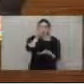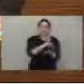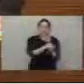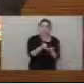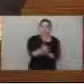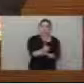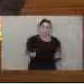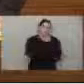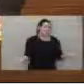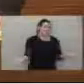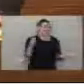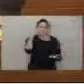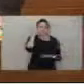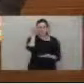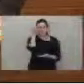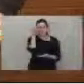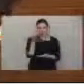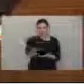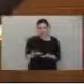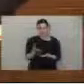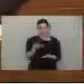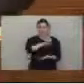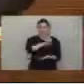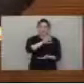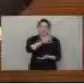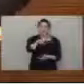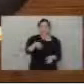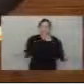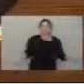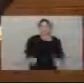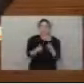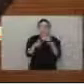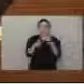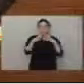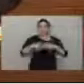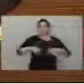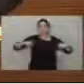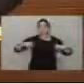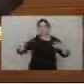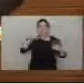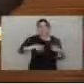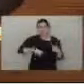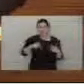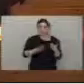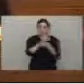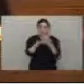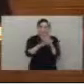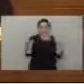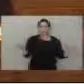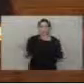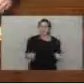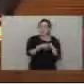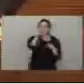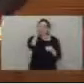hace el ridículo. A usted no le importa nada lo que se diga en esta Cámara, no le importa lo que diga la consejera, ahora ya pone en